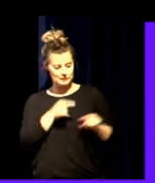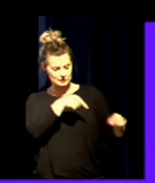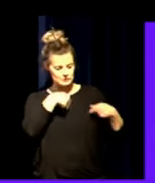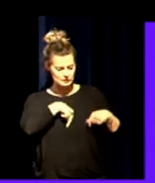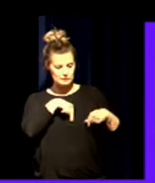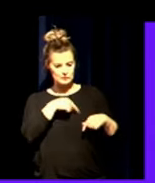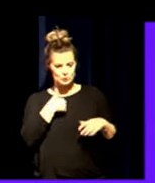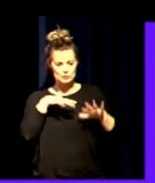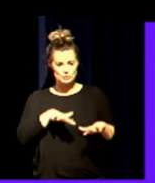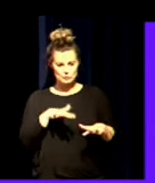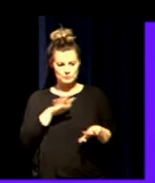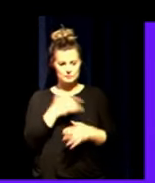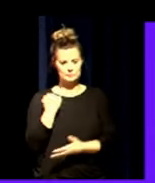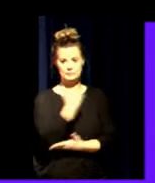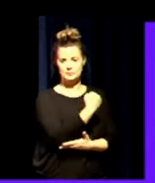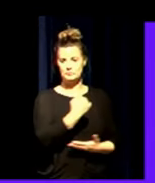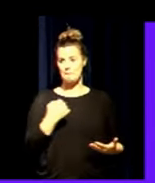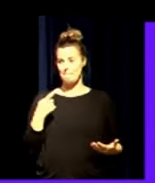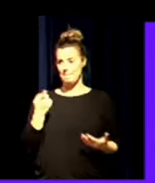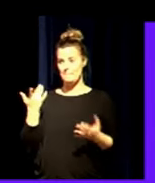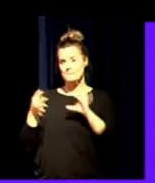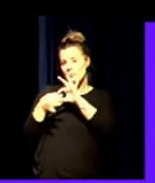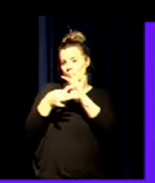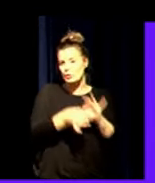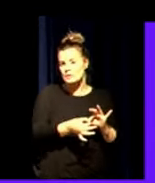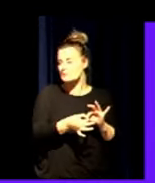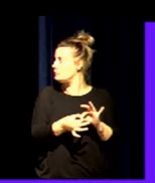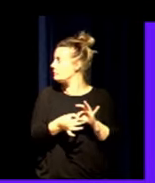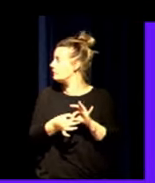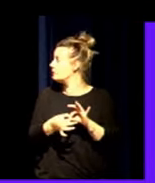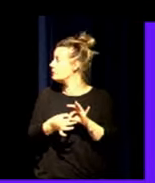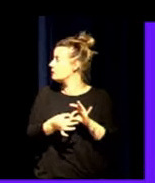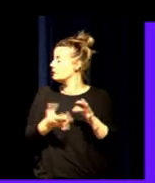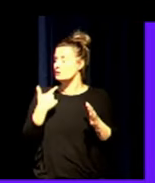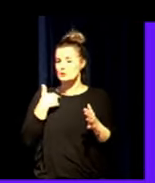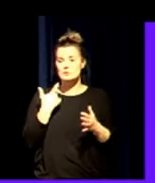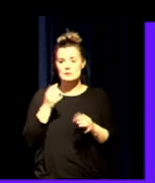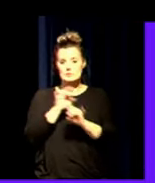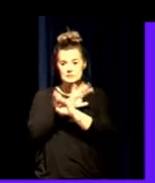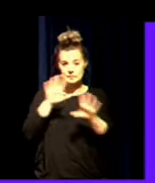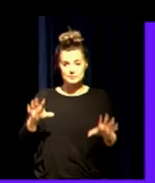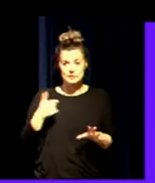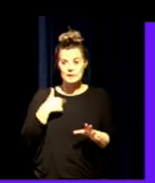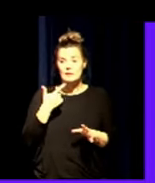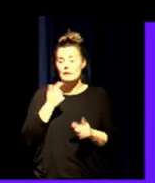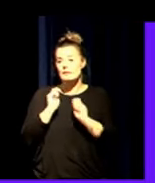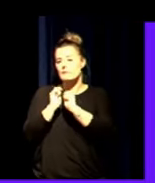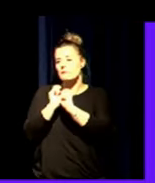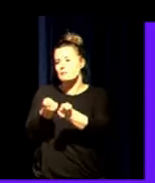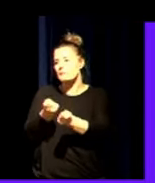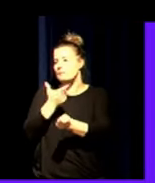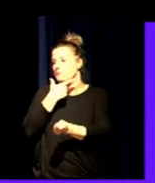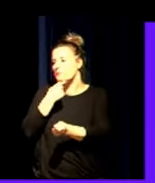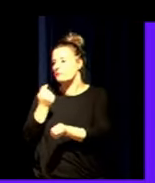Esta comunicación, este vínculo, esta conexión emocional, efectivamente, que es lo que facilita el